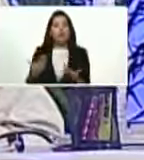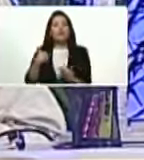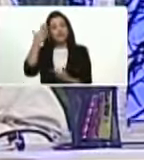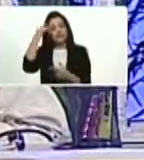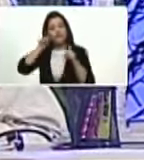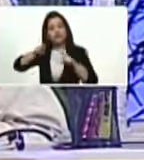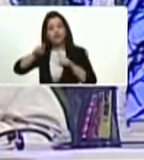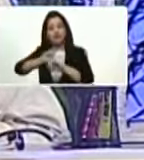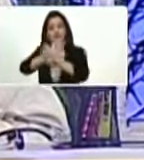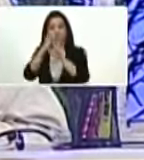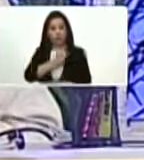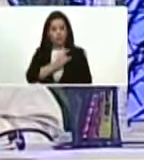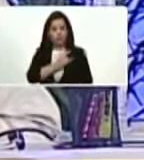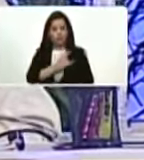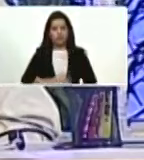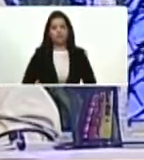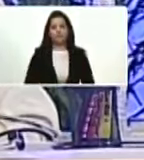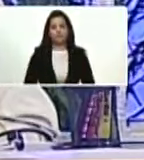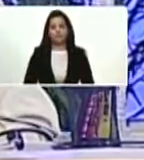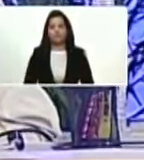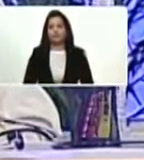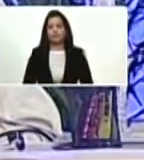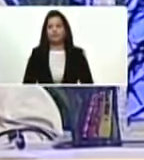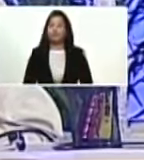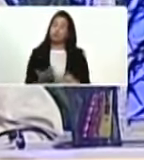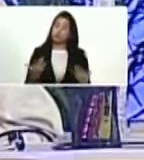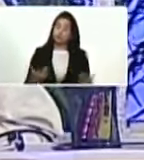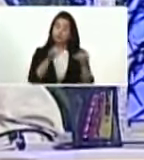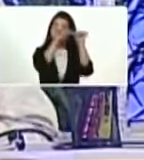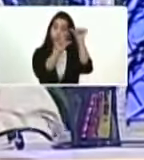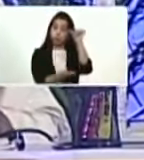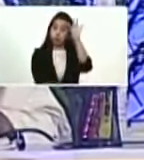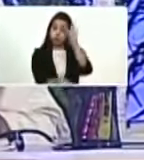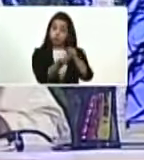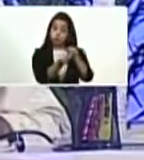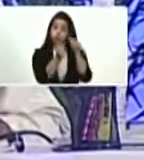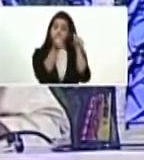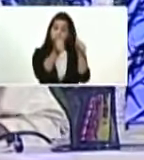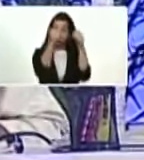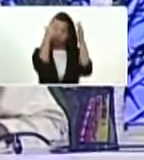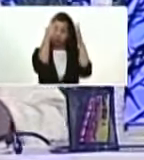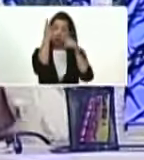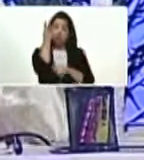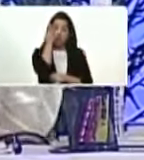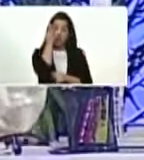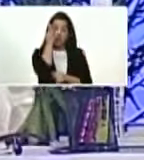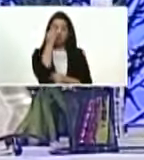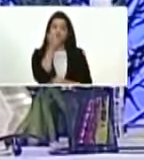Belén. Su exposición. Fíjense, aquí se combinan